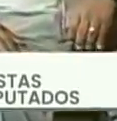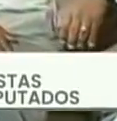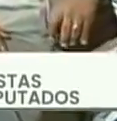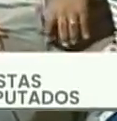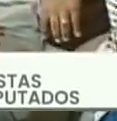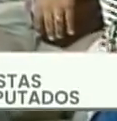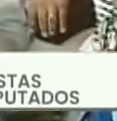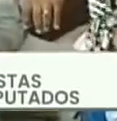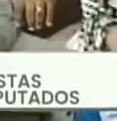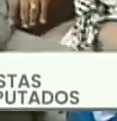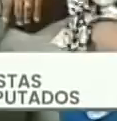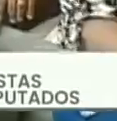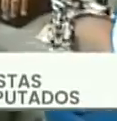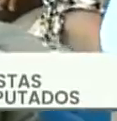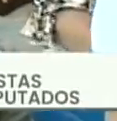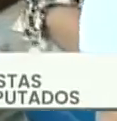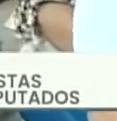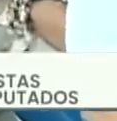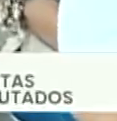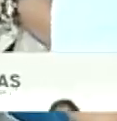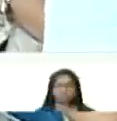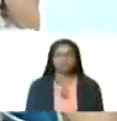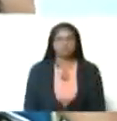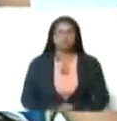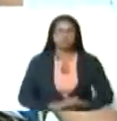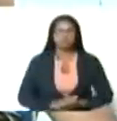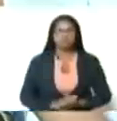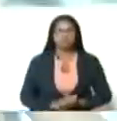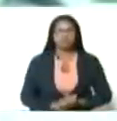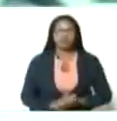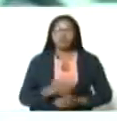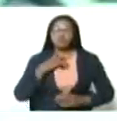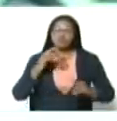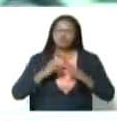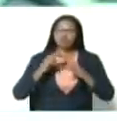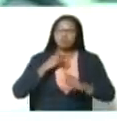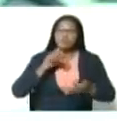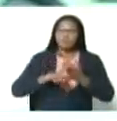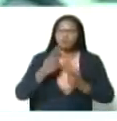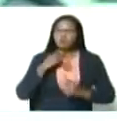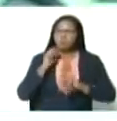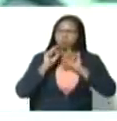noche. Yo no conocía a Cilia, así que no me puede reclamar.